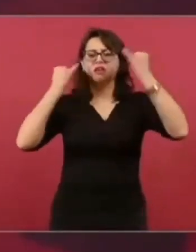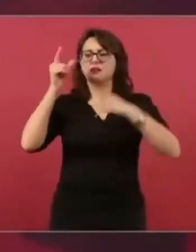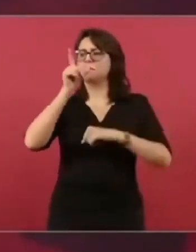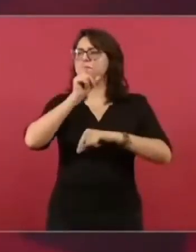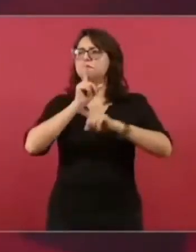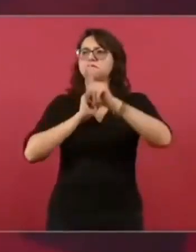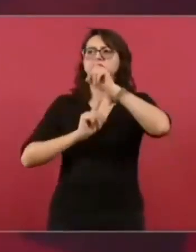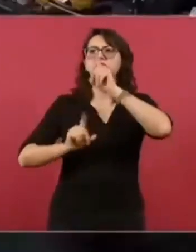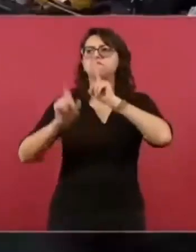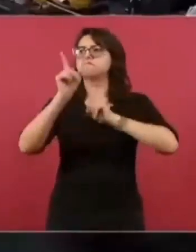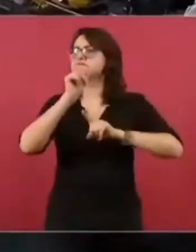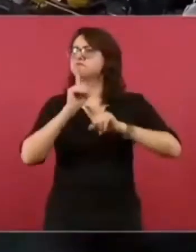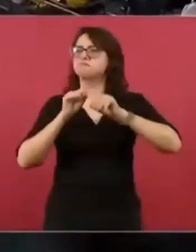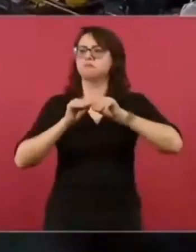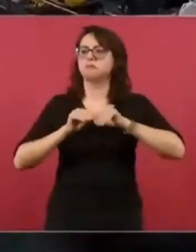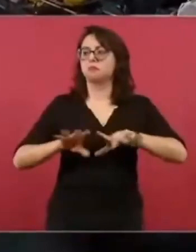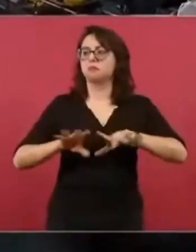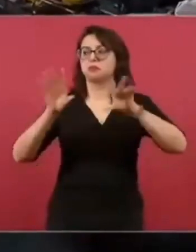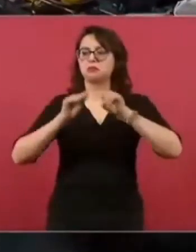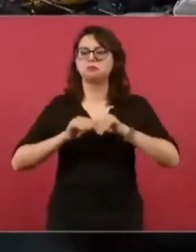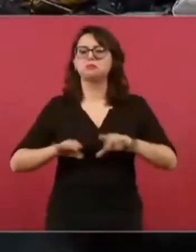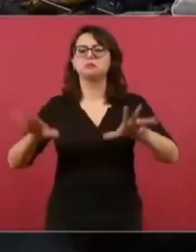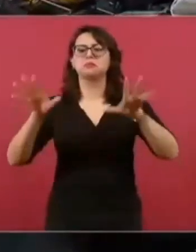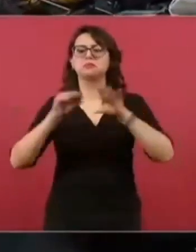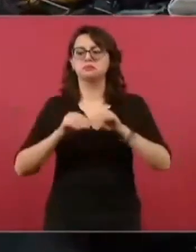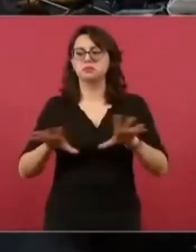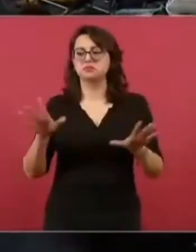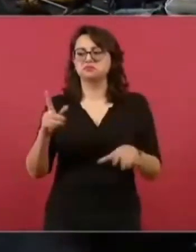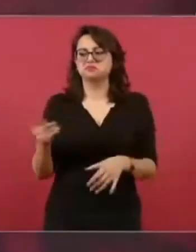pues no tienen